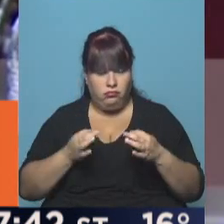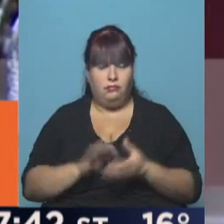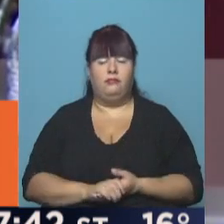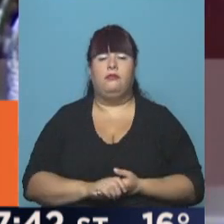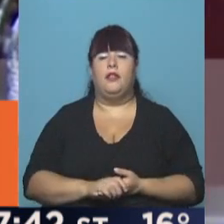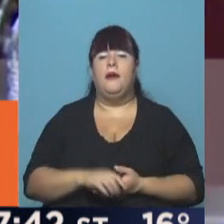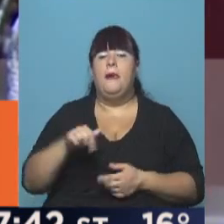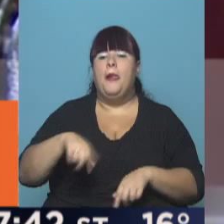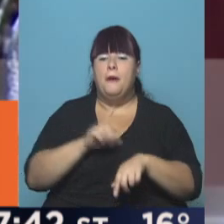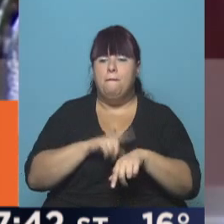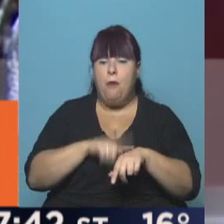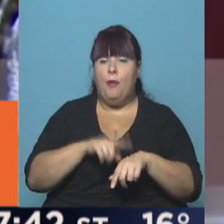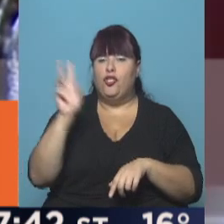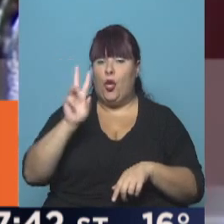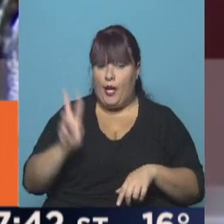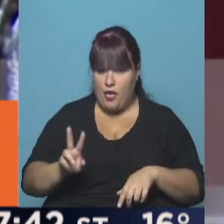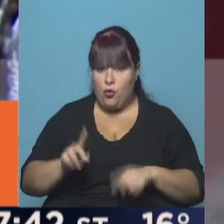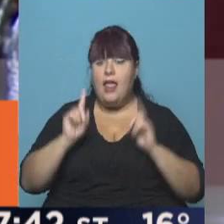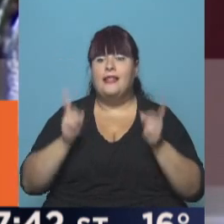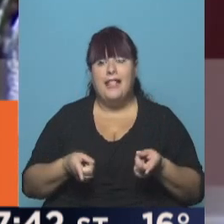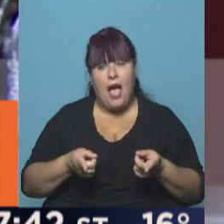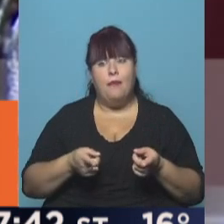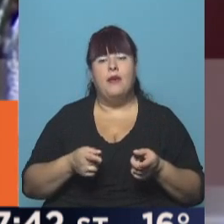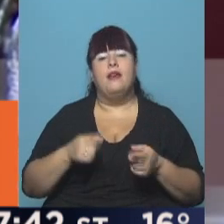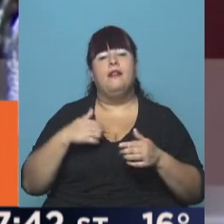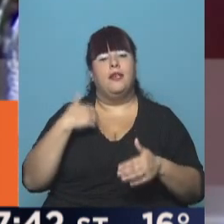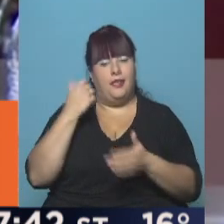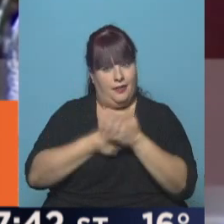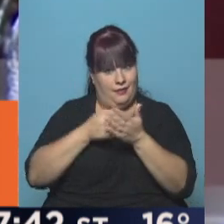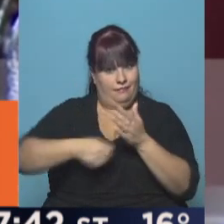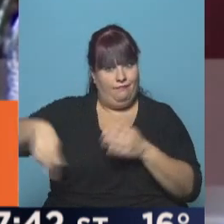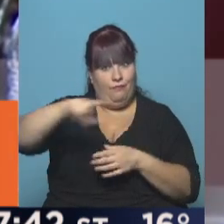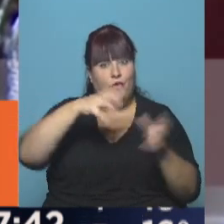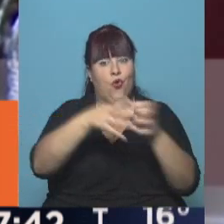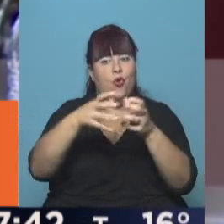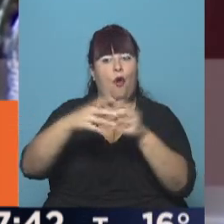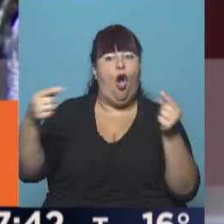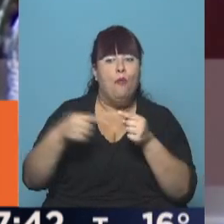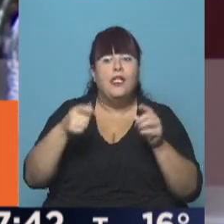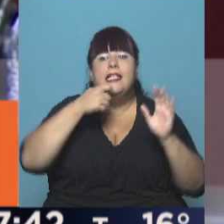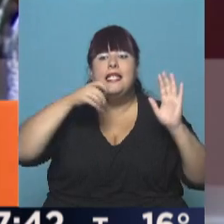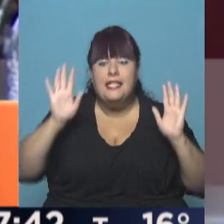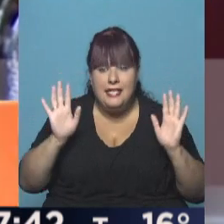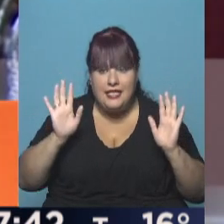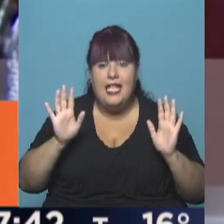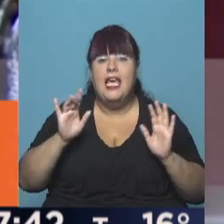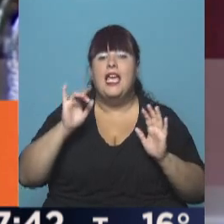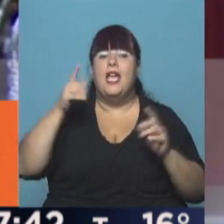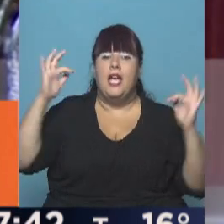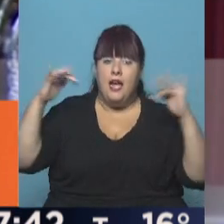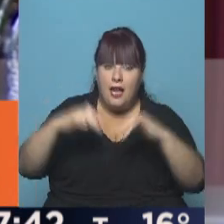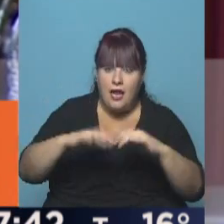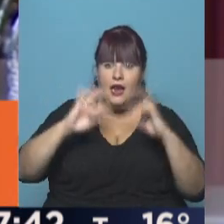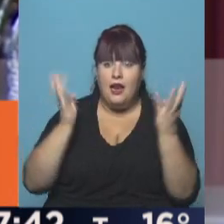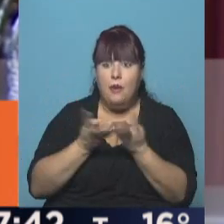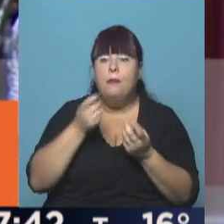está atravesando Venezuela. Y también le marca un desafío a los diferentes bloques de la oposición, si es que en definitiva van a bajar al recinto,